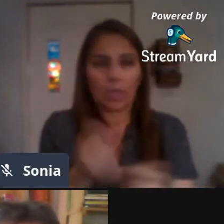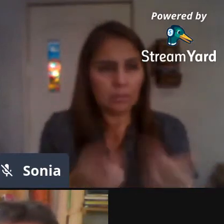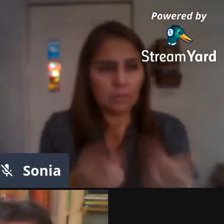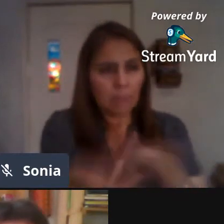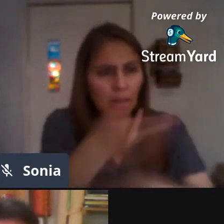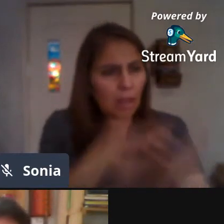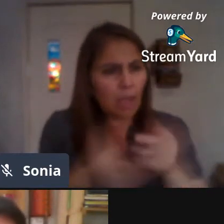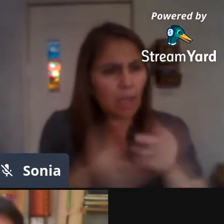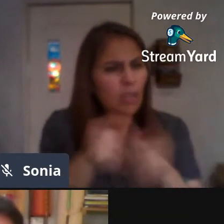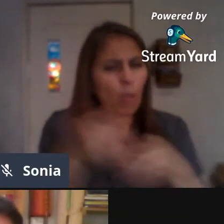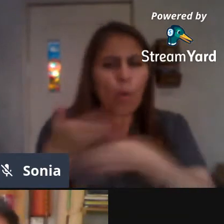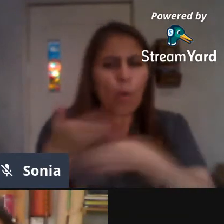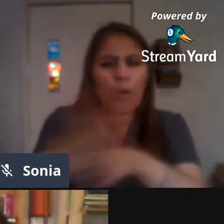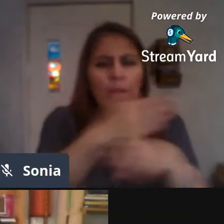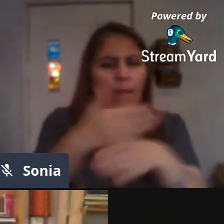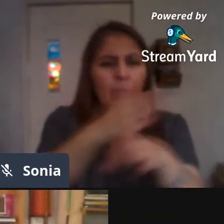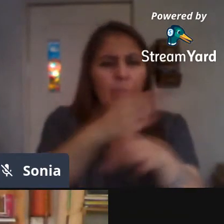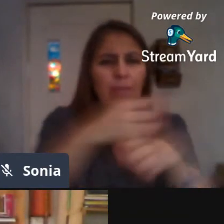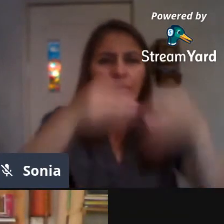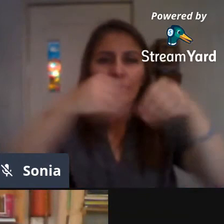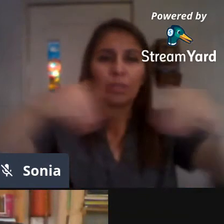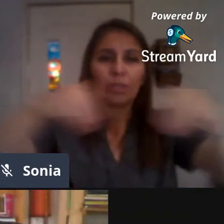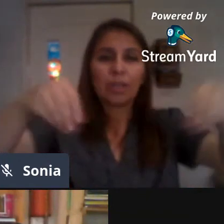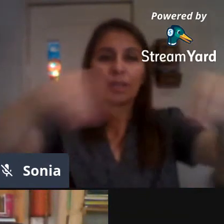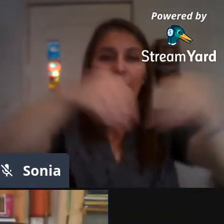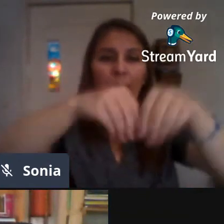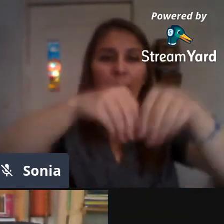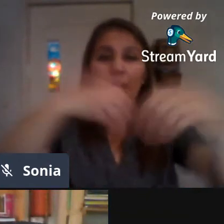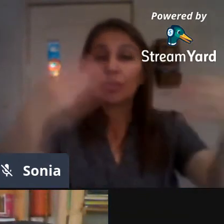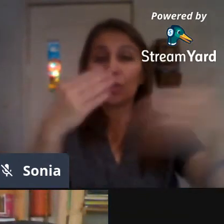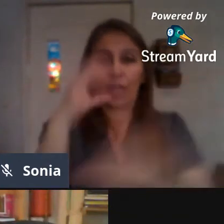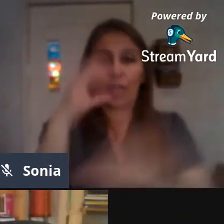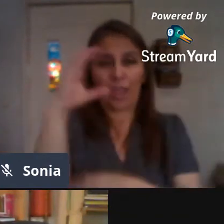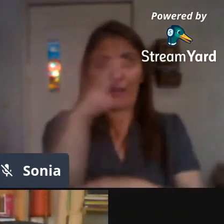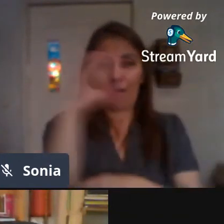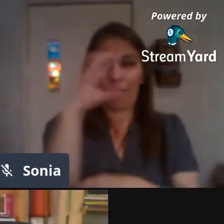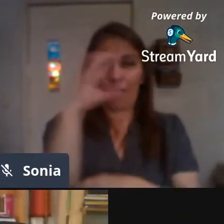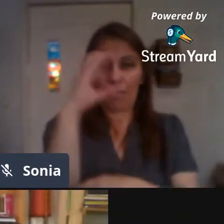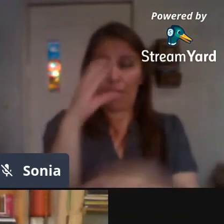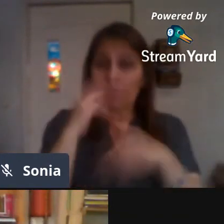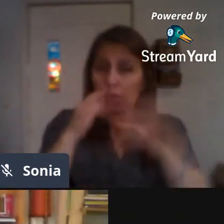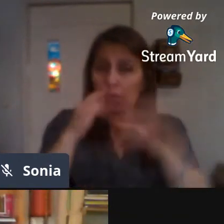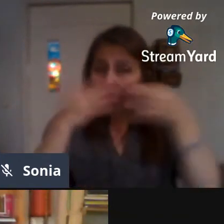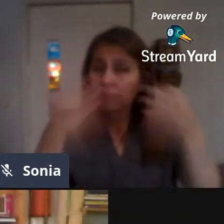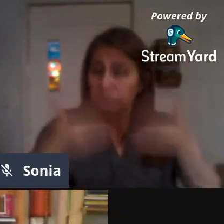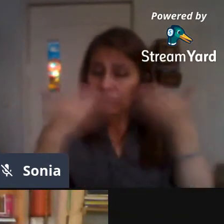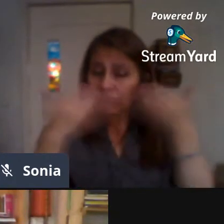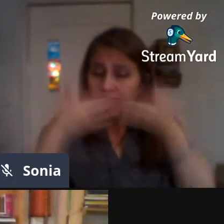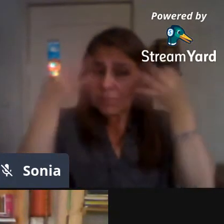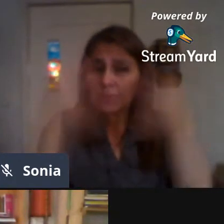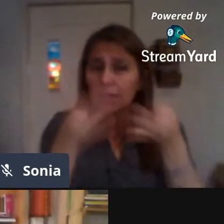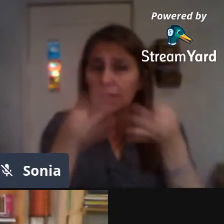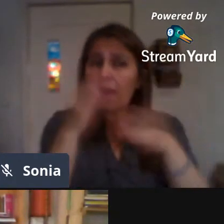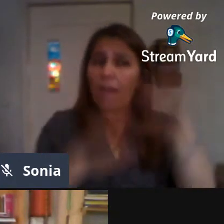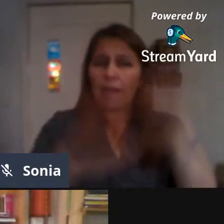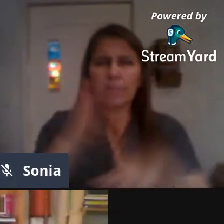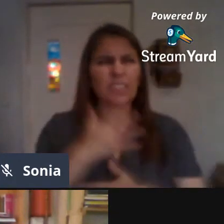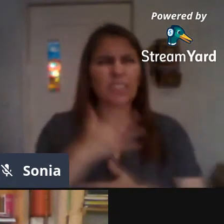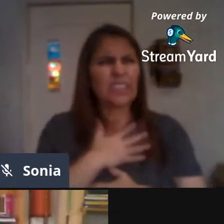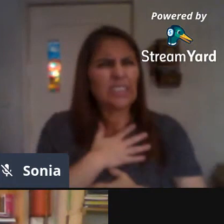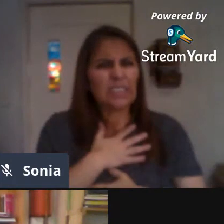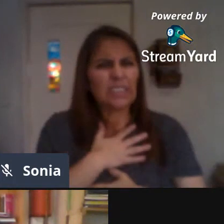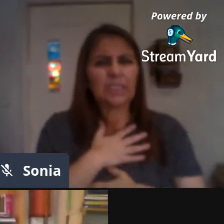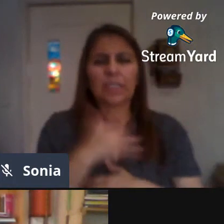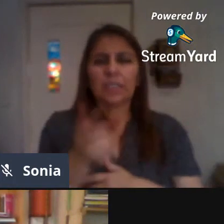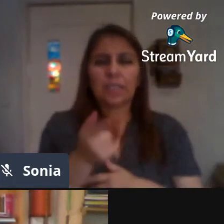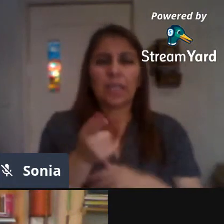de la tierra en nuestro país y como de verdad lamentablemente a veces ese ejercicio de la letra